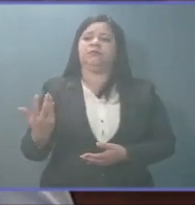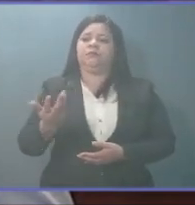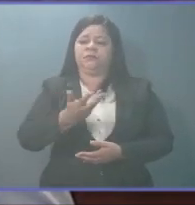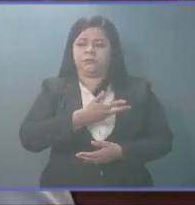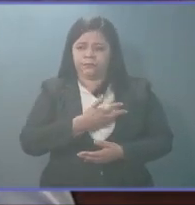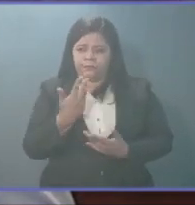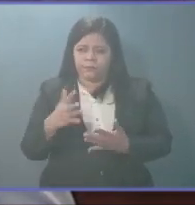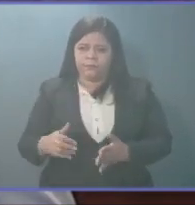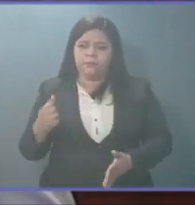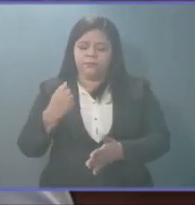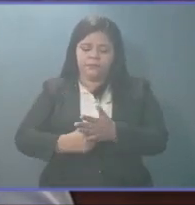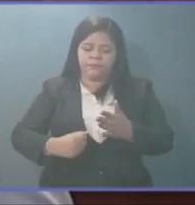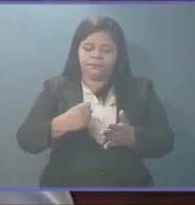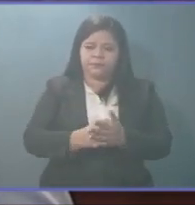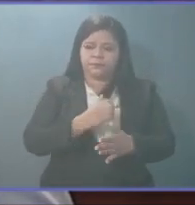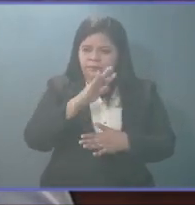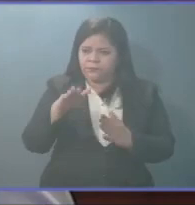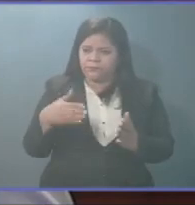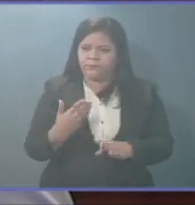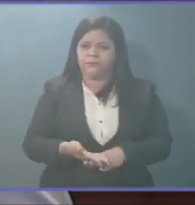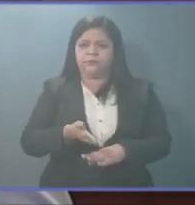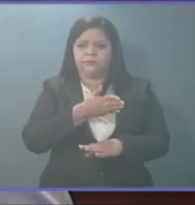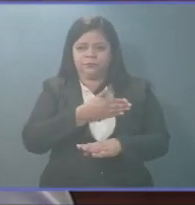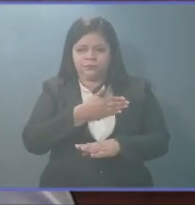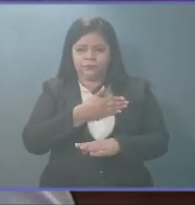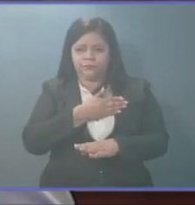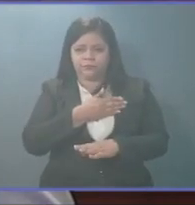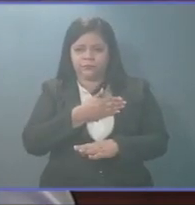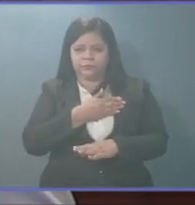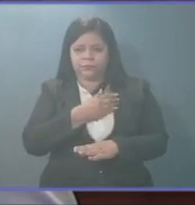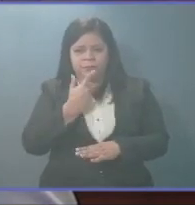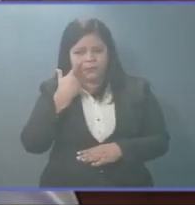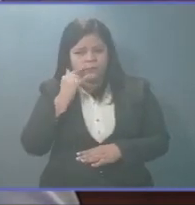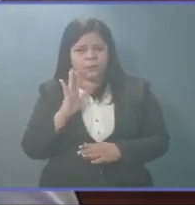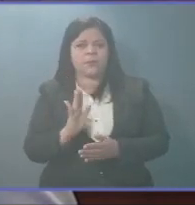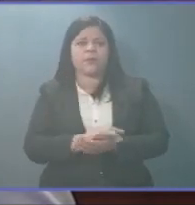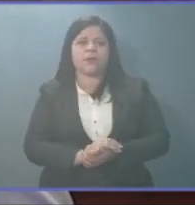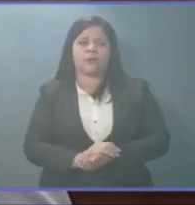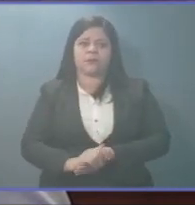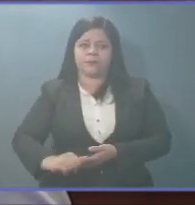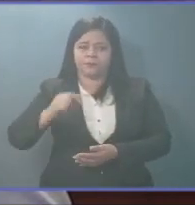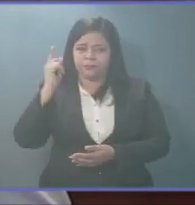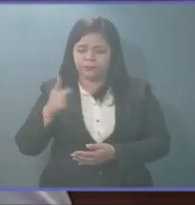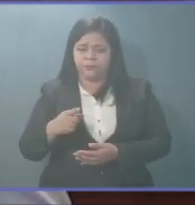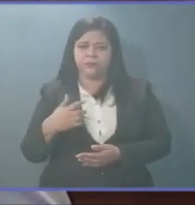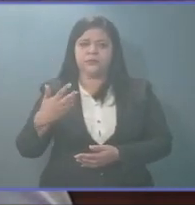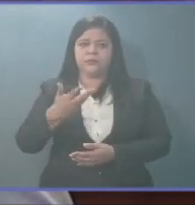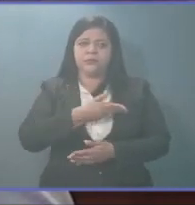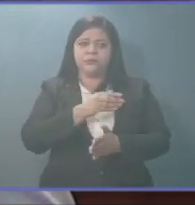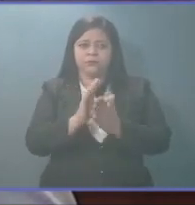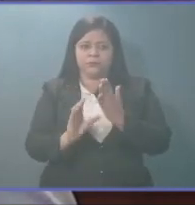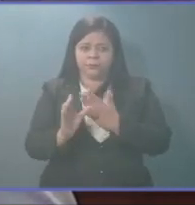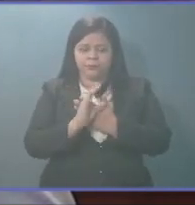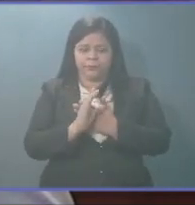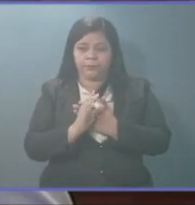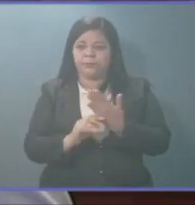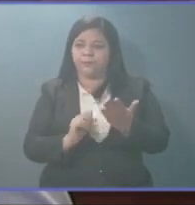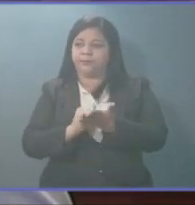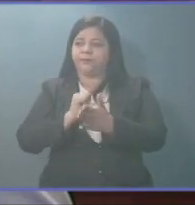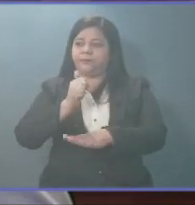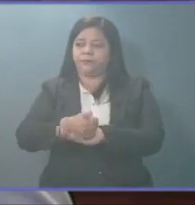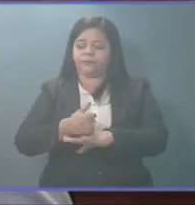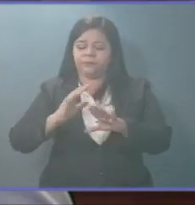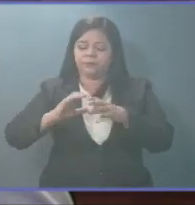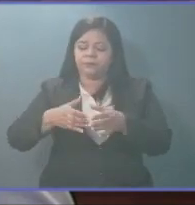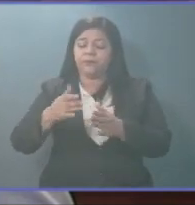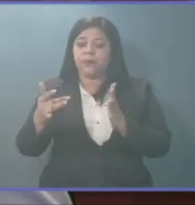puesto en marcha todo lo que se nos ha instruido. Entre esto, el lineamiento de cultura en los territorios, la instalación del comité